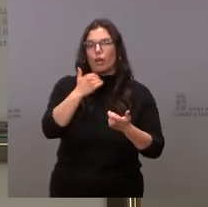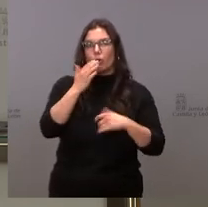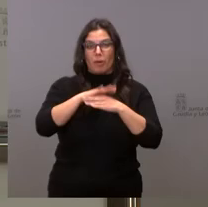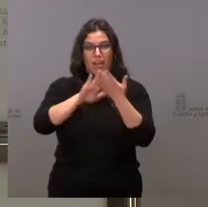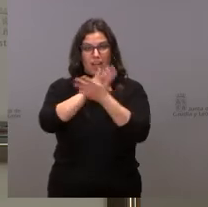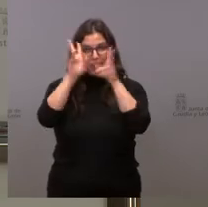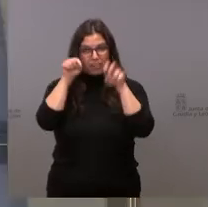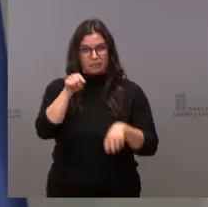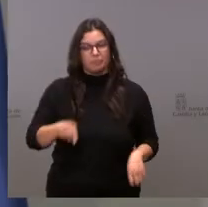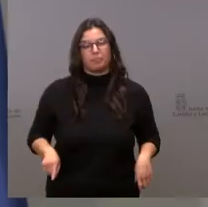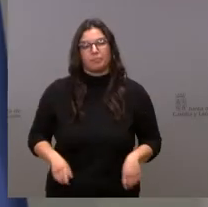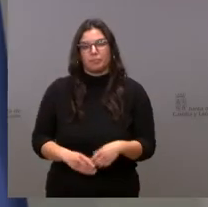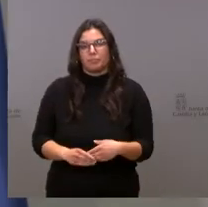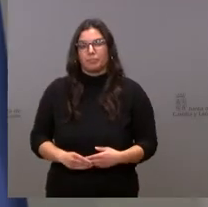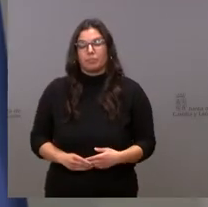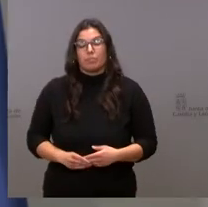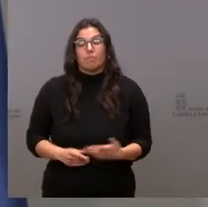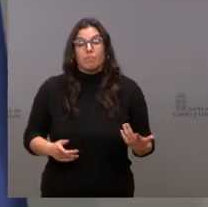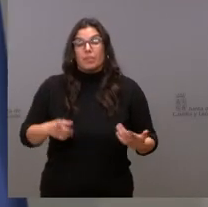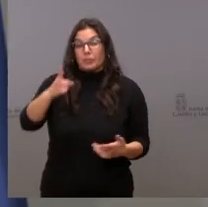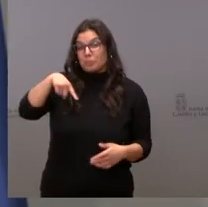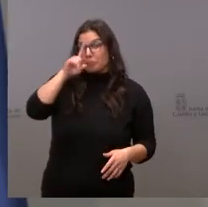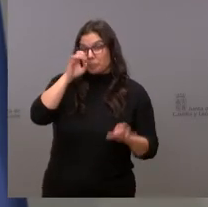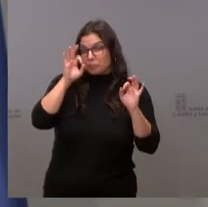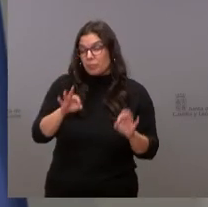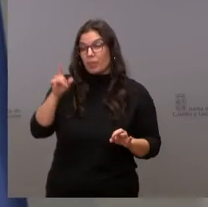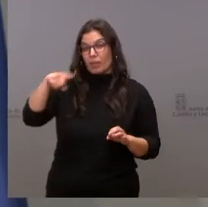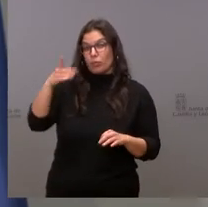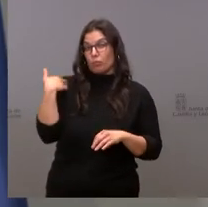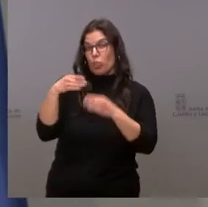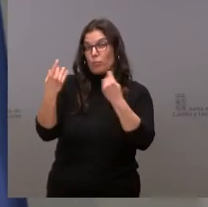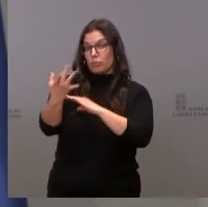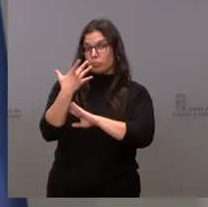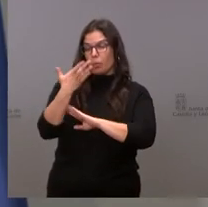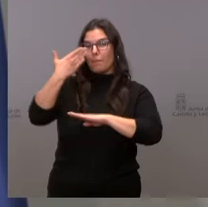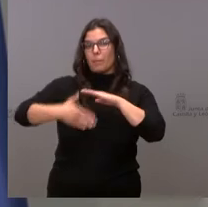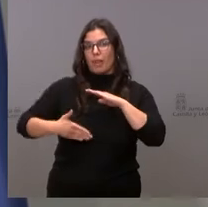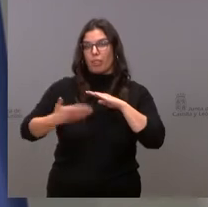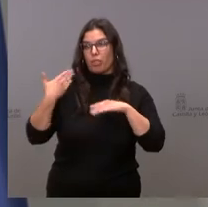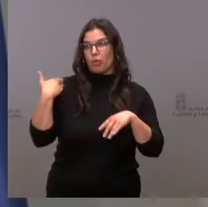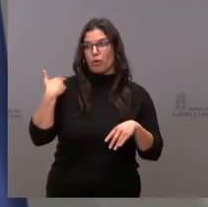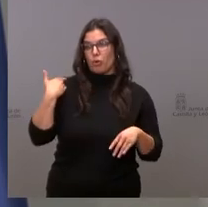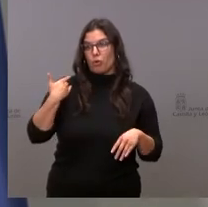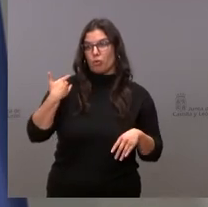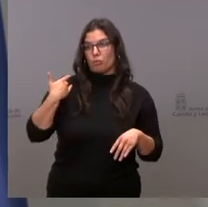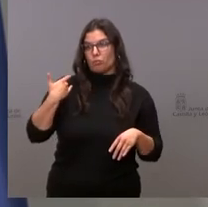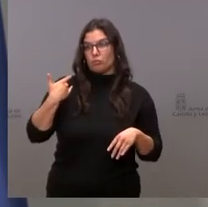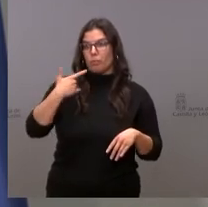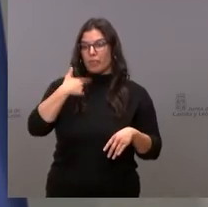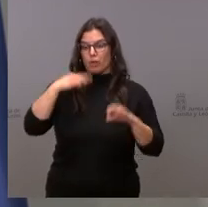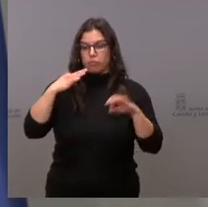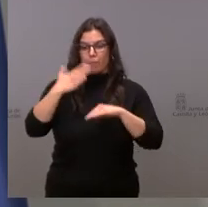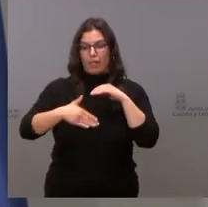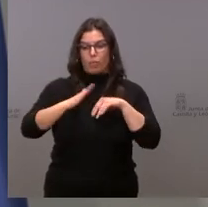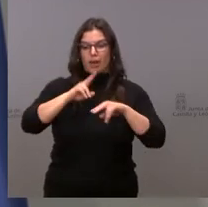tema pues recordarán ustedes que nos enviaron un documento se nos dio plazo en el mes de enero para responder